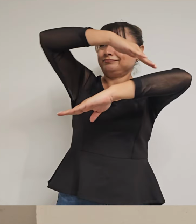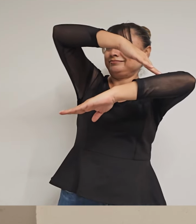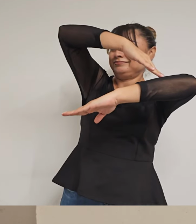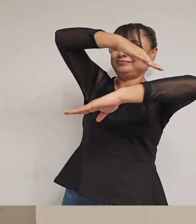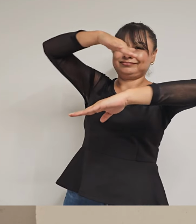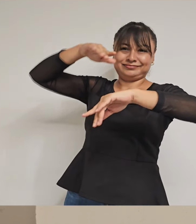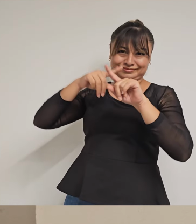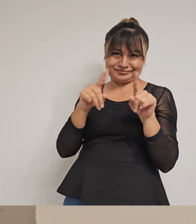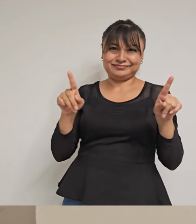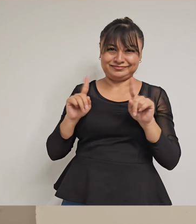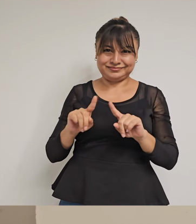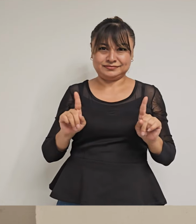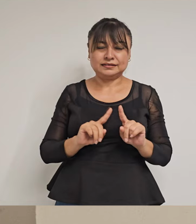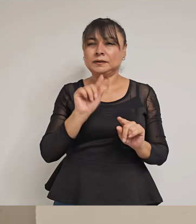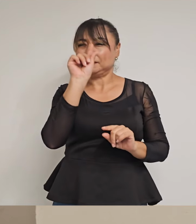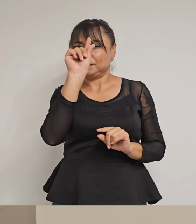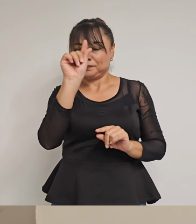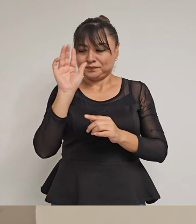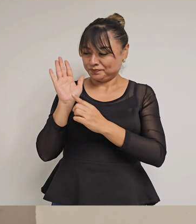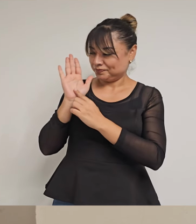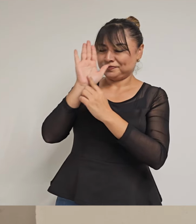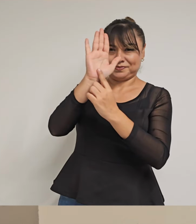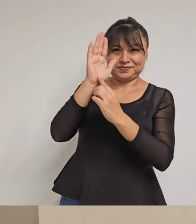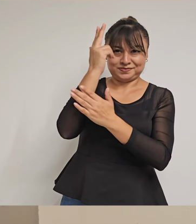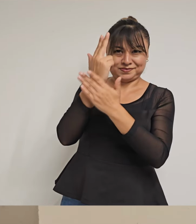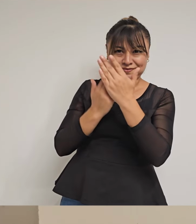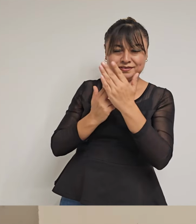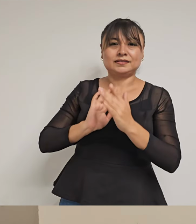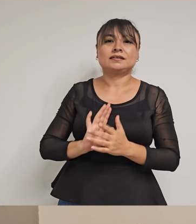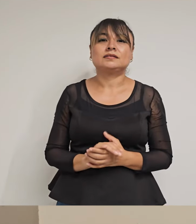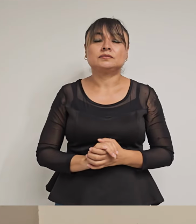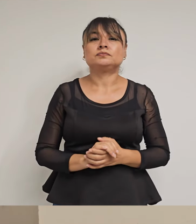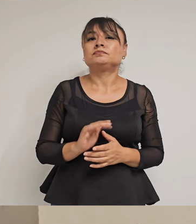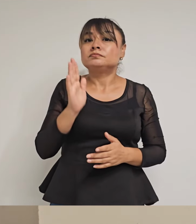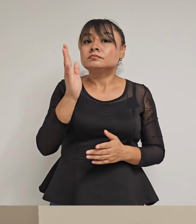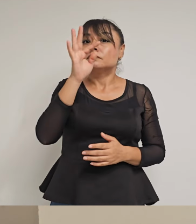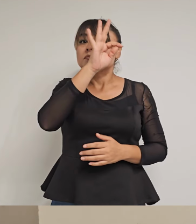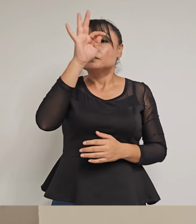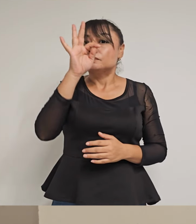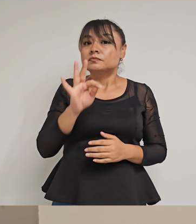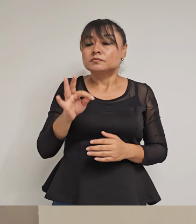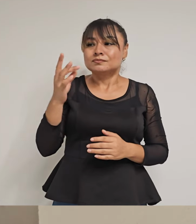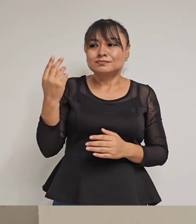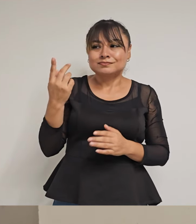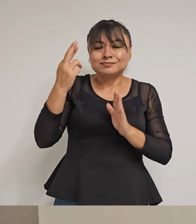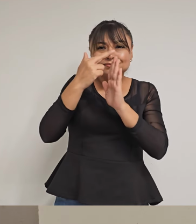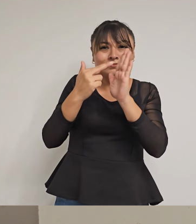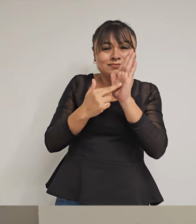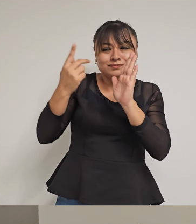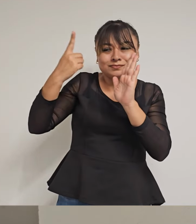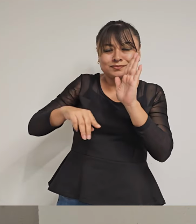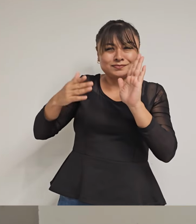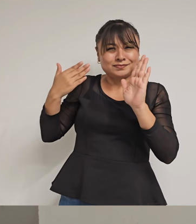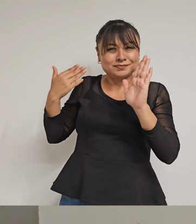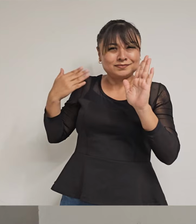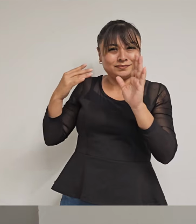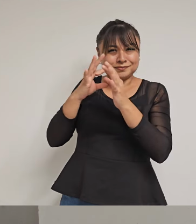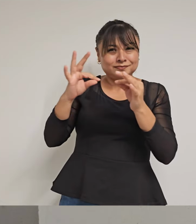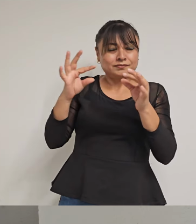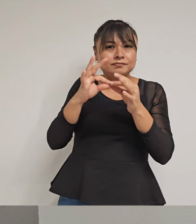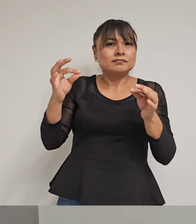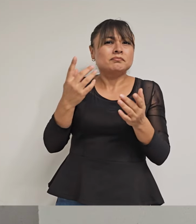las pendientes para poder ilustrar mejor esto de los puntos porcentuales. Los porcentajes reglamentarios de 8 y 10% que te había comentado con anterioridad han sido determinados